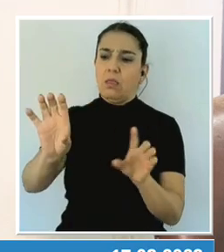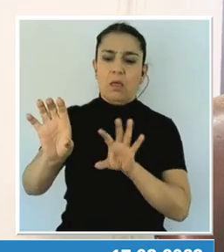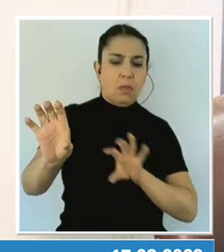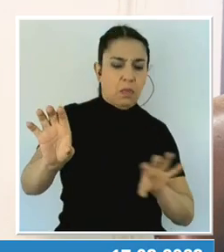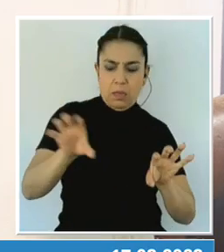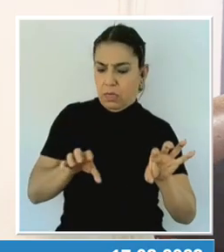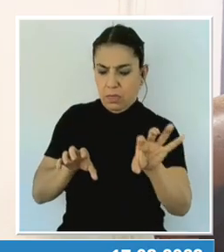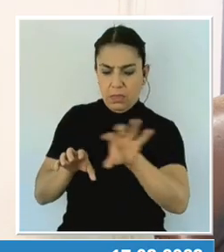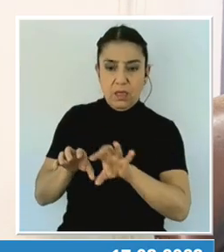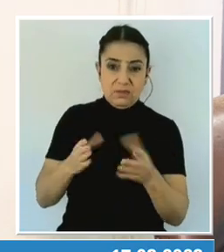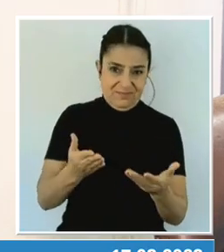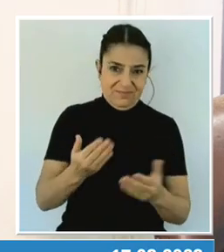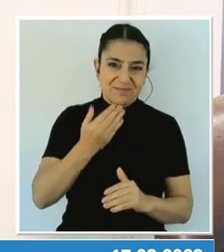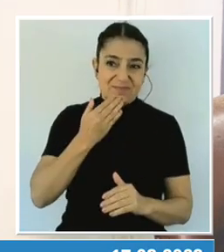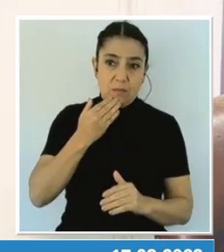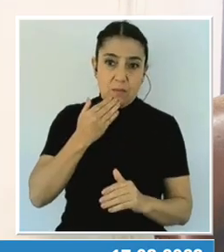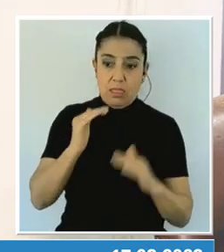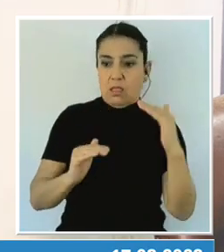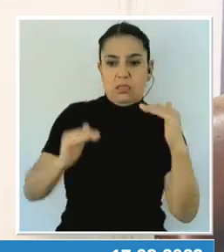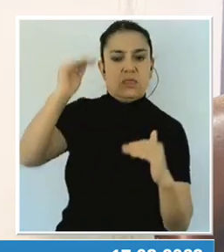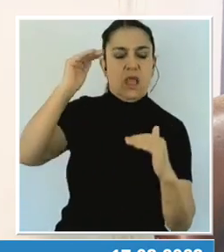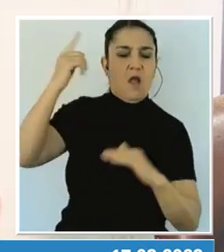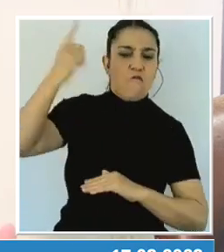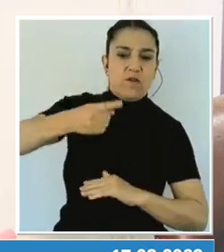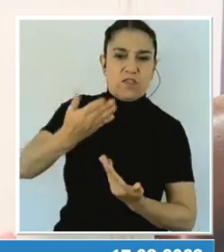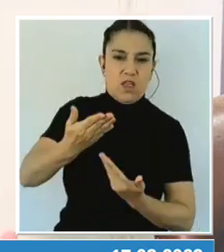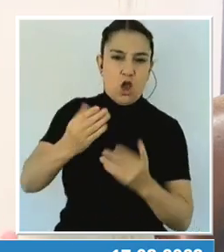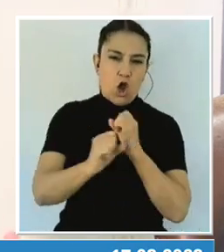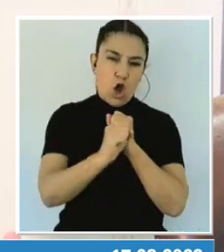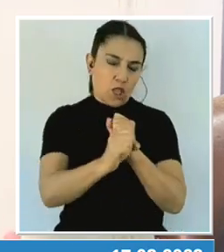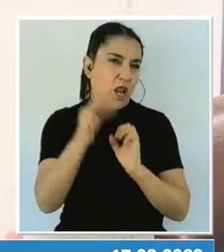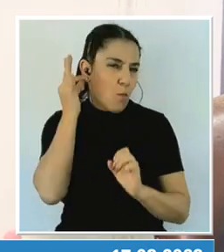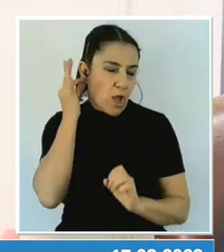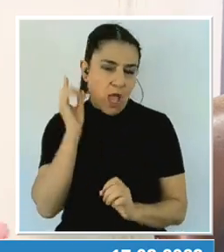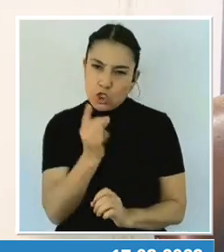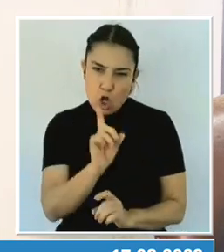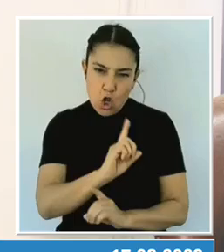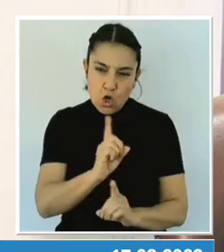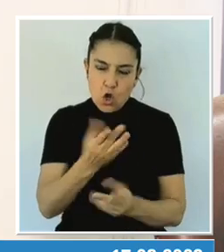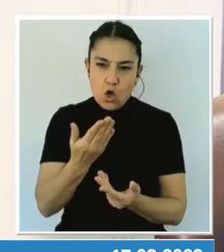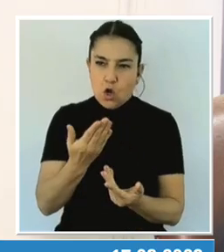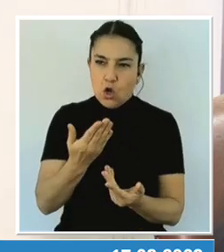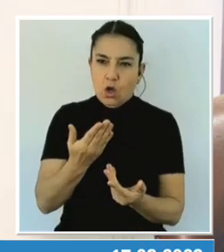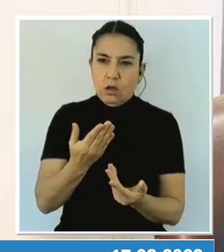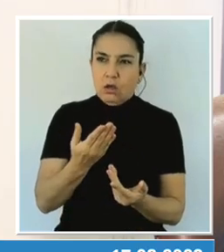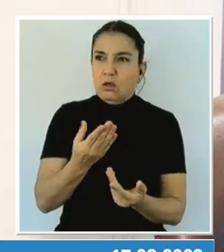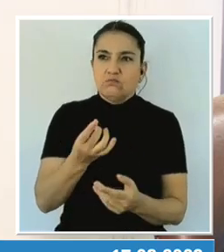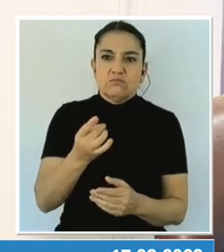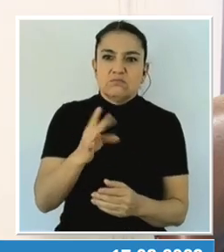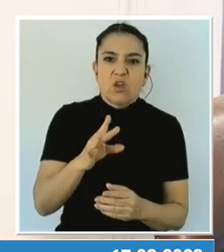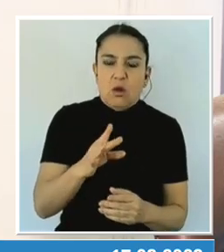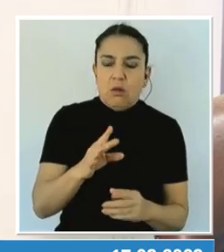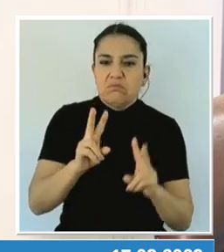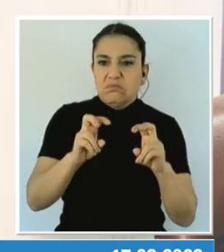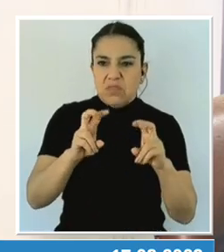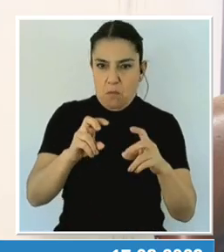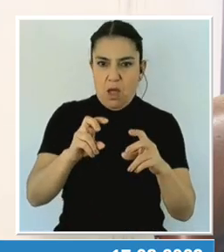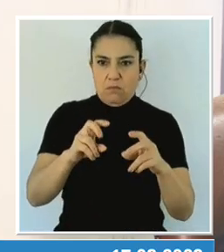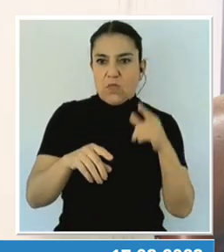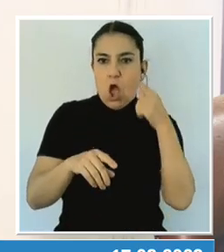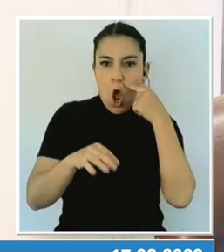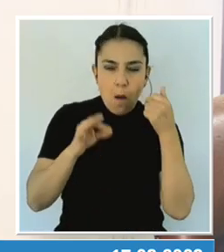arbitrariedades, no solo contra la mujer, no solo por razones del sexo, no solo por los